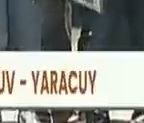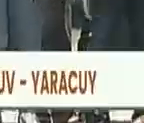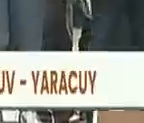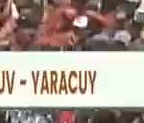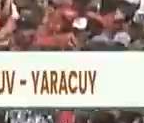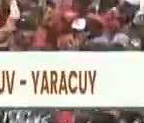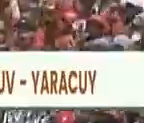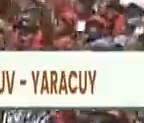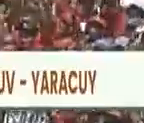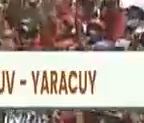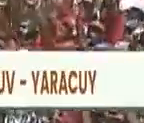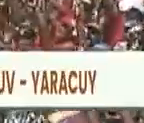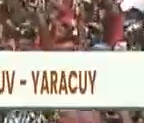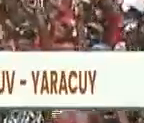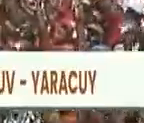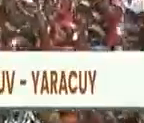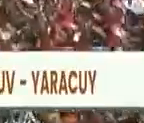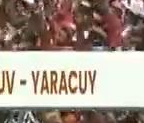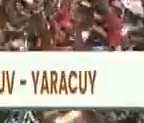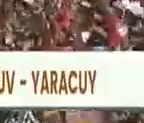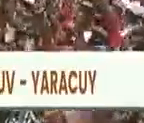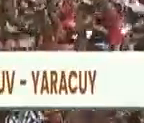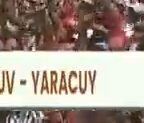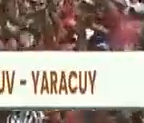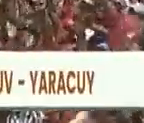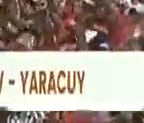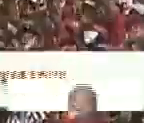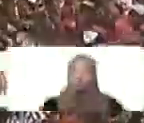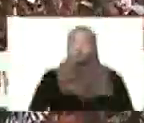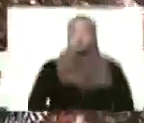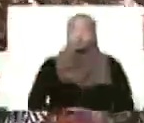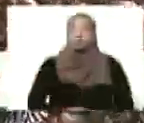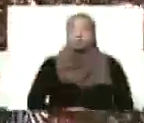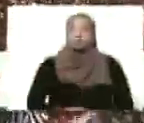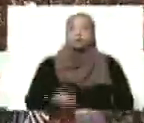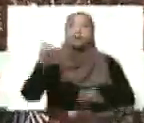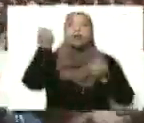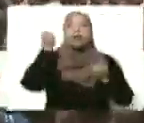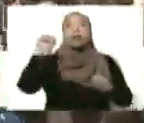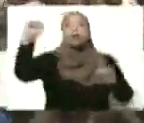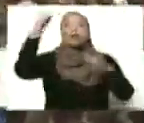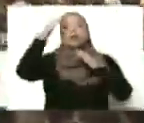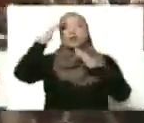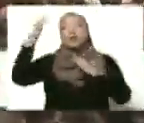¡Arriba, arriba, arriba, arriba, arriba, arriba, arriba! ¡Saluda solidario!